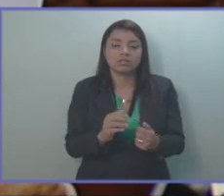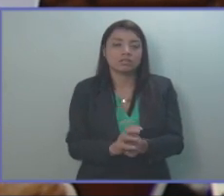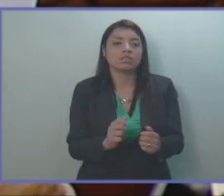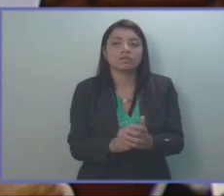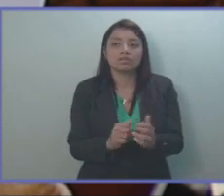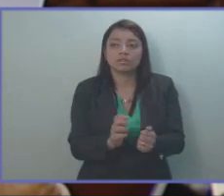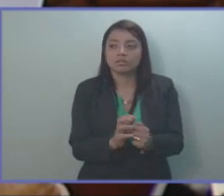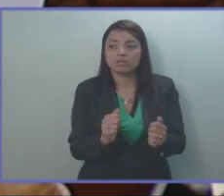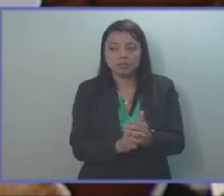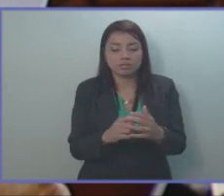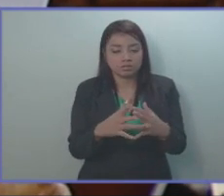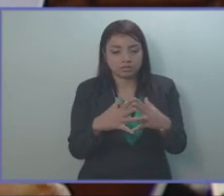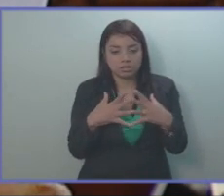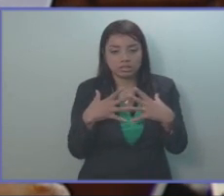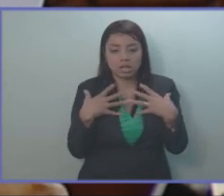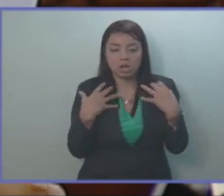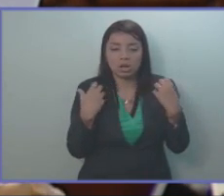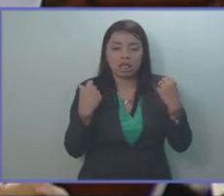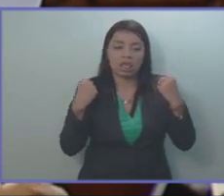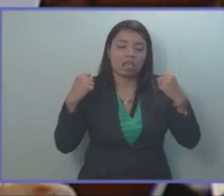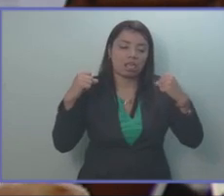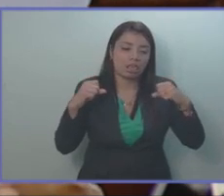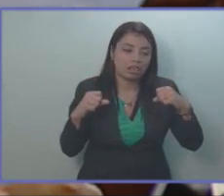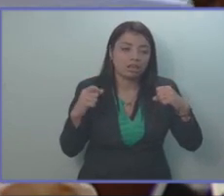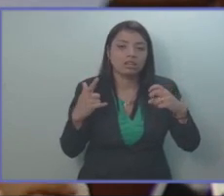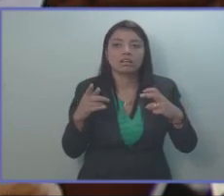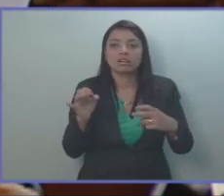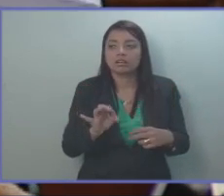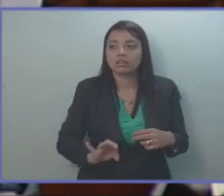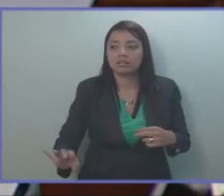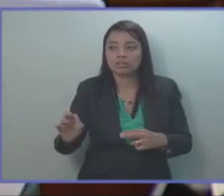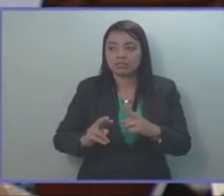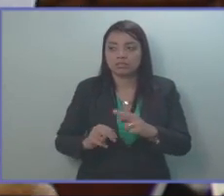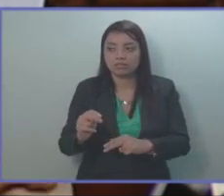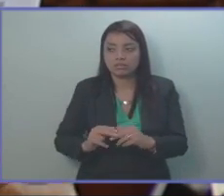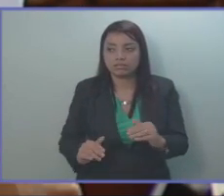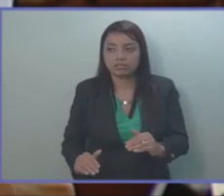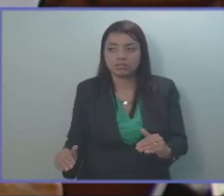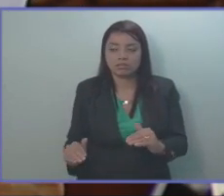de salud de los internos y mejoras del centro en general.